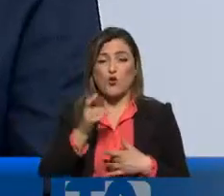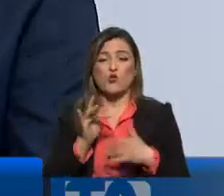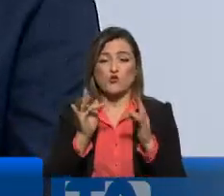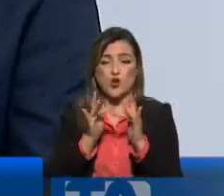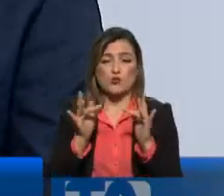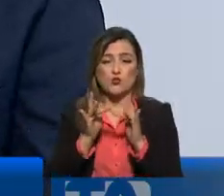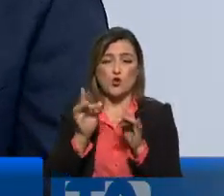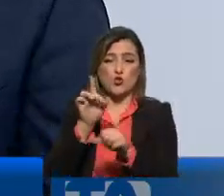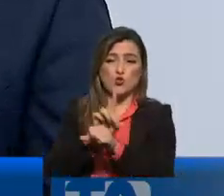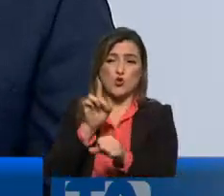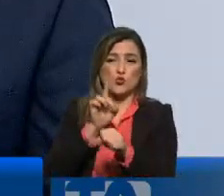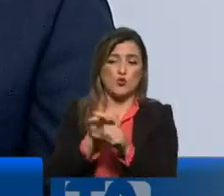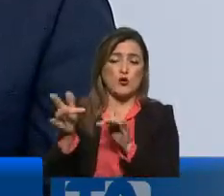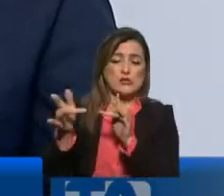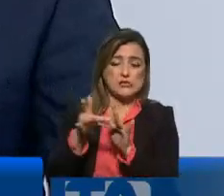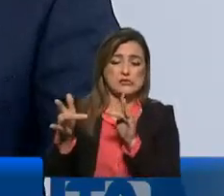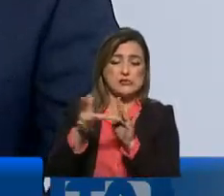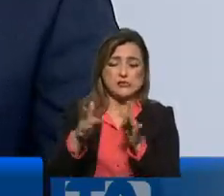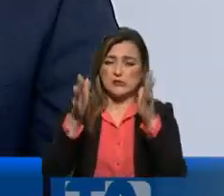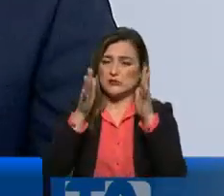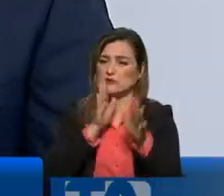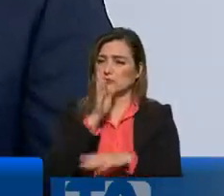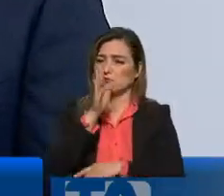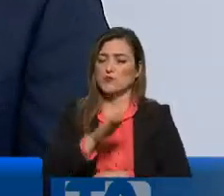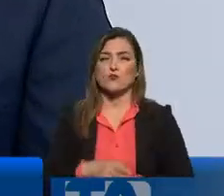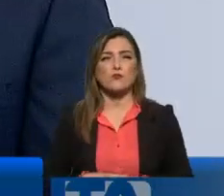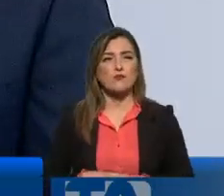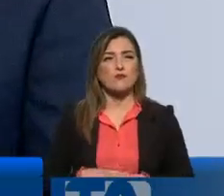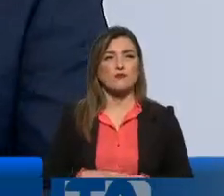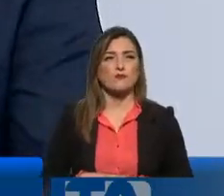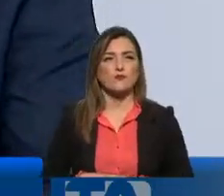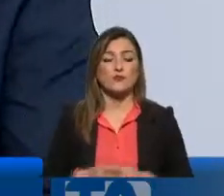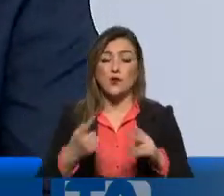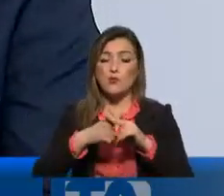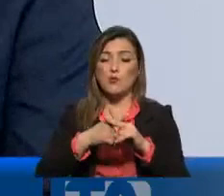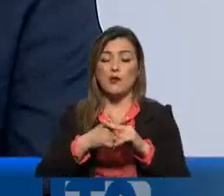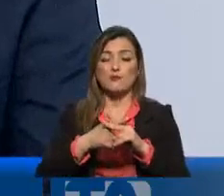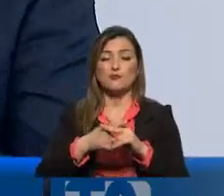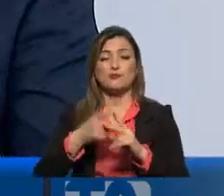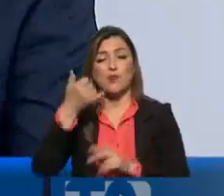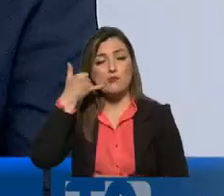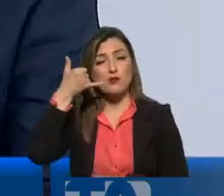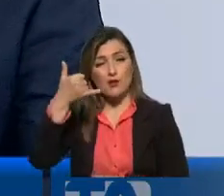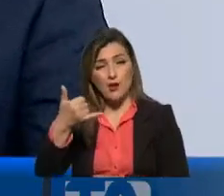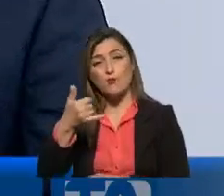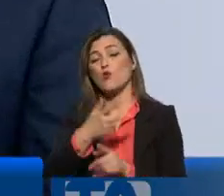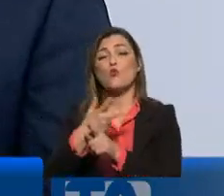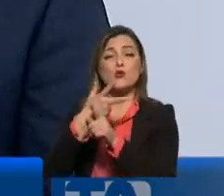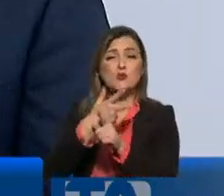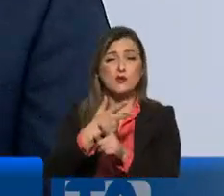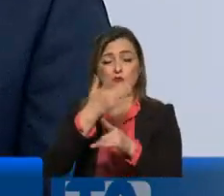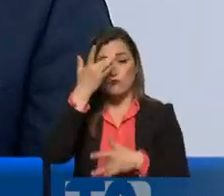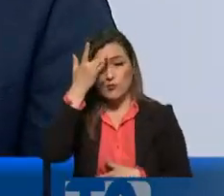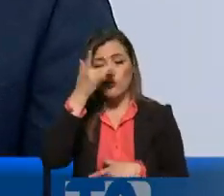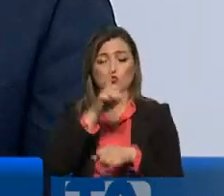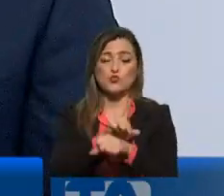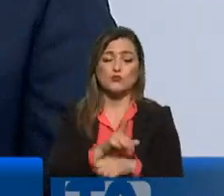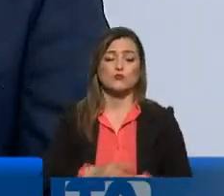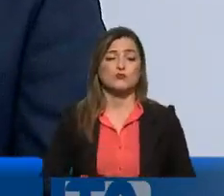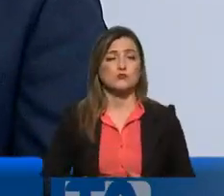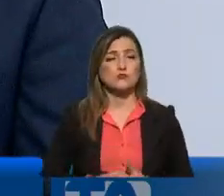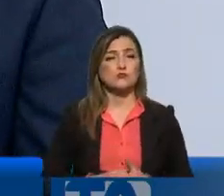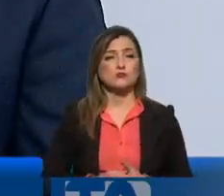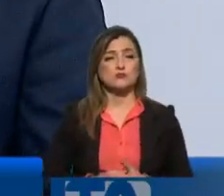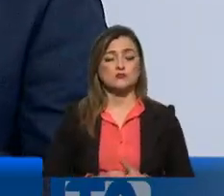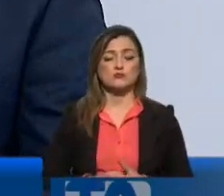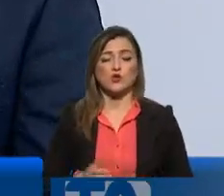contacto cercano con el médico en lo posible. Afortunadamente, tenemos herramientas como la telemedicina para cuidar al paciente, para cuidar al médico también, que